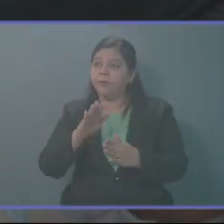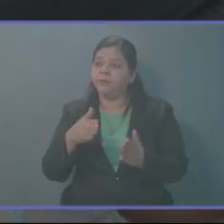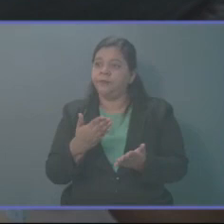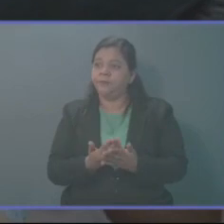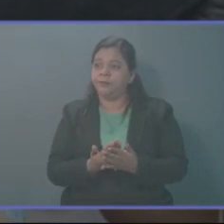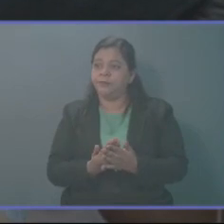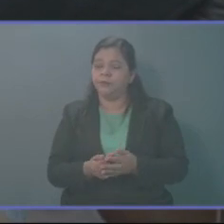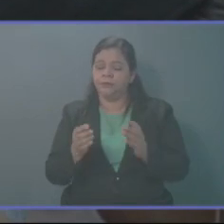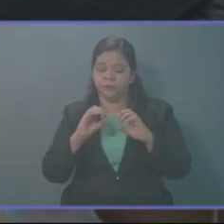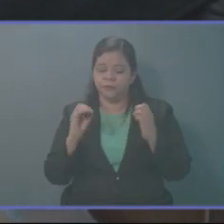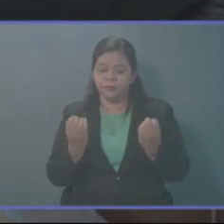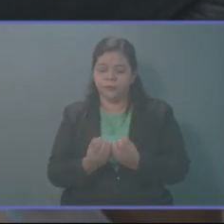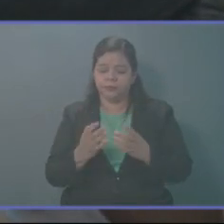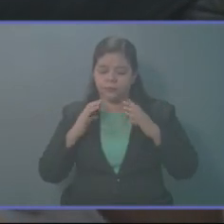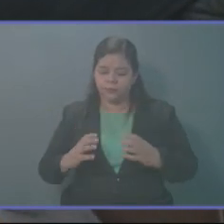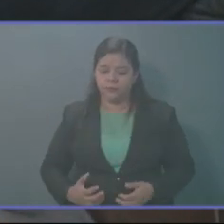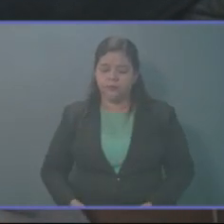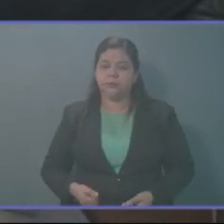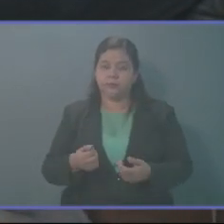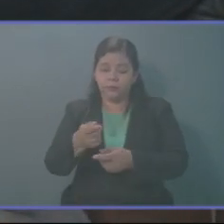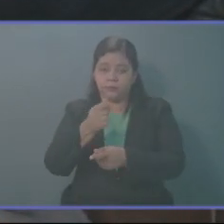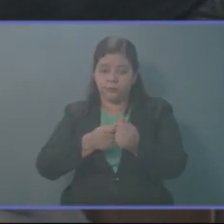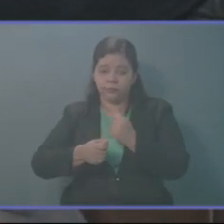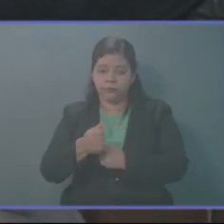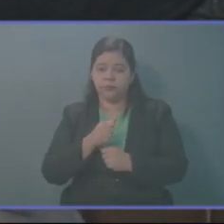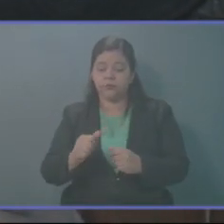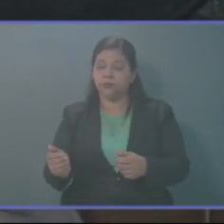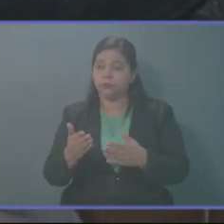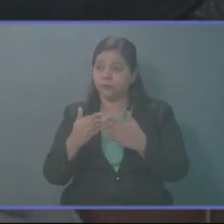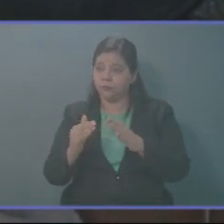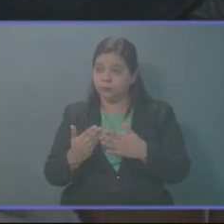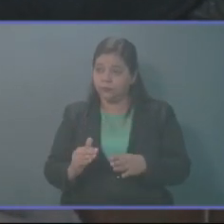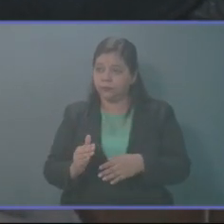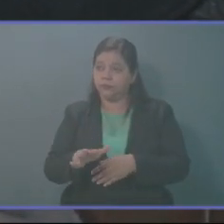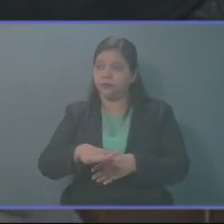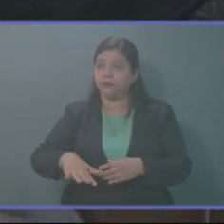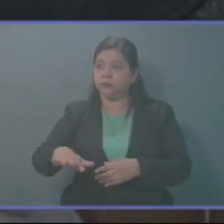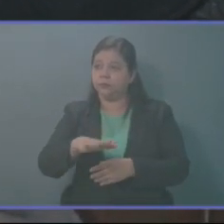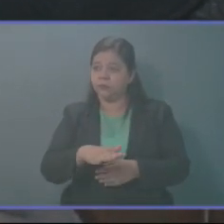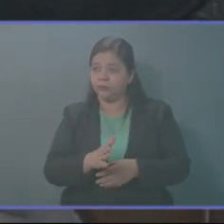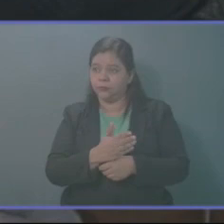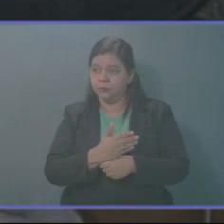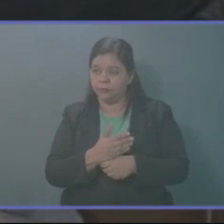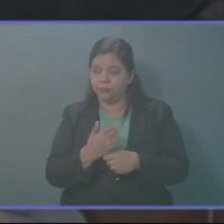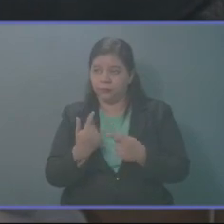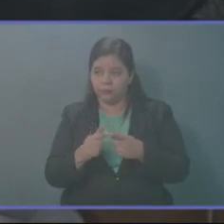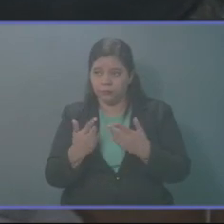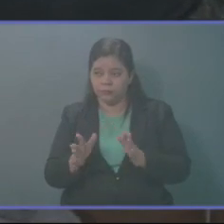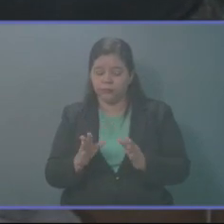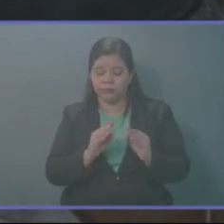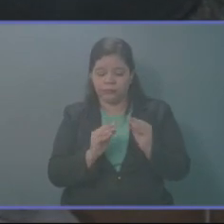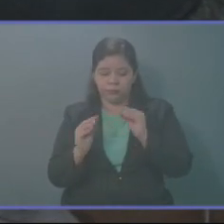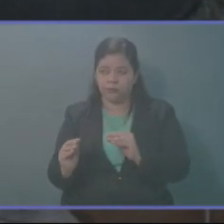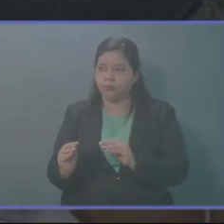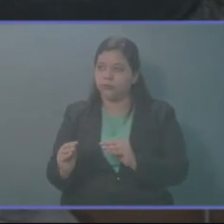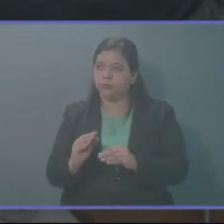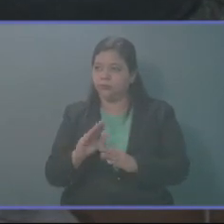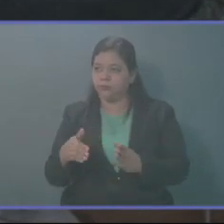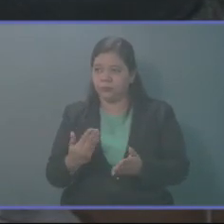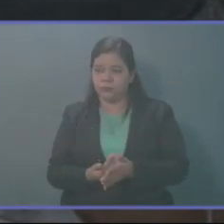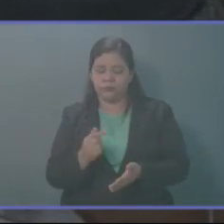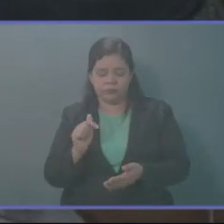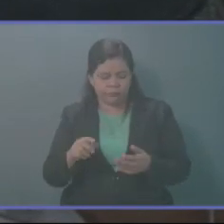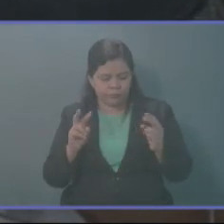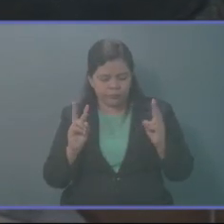inhabilita al órgano ejecutivo a realizar transferencias entre partidas de distintos ramos y que asigne discrecionalmente todo ese tema.